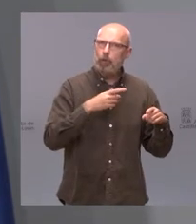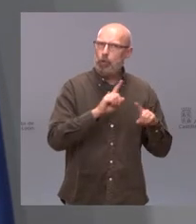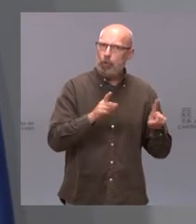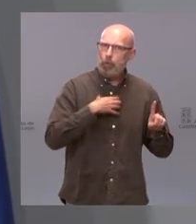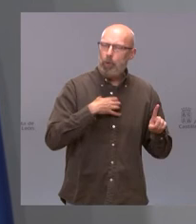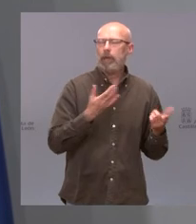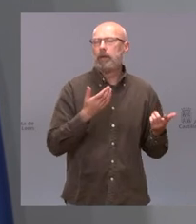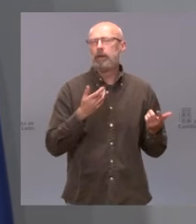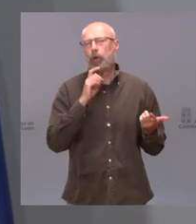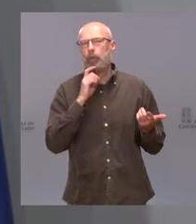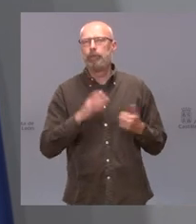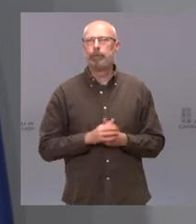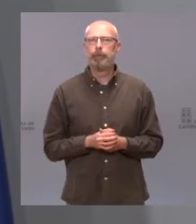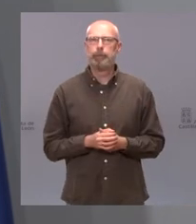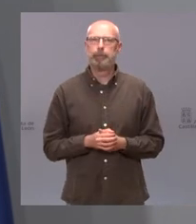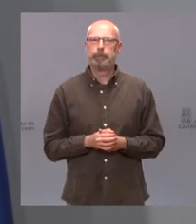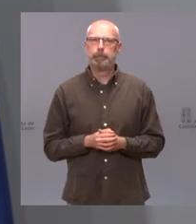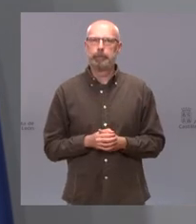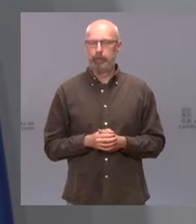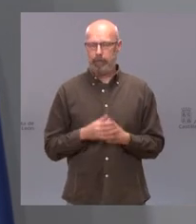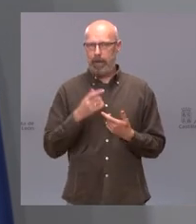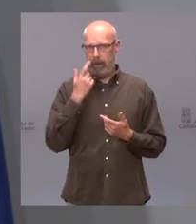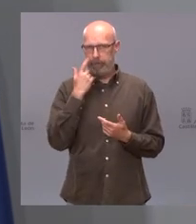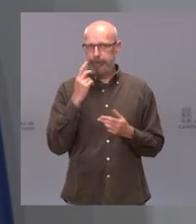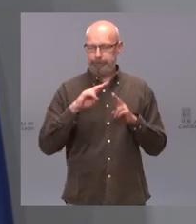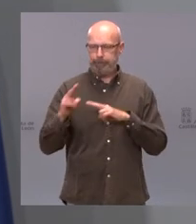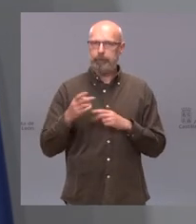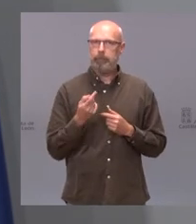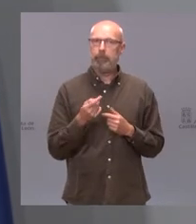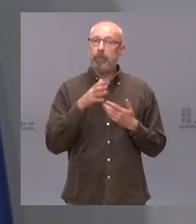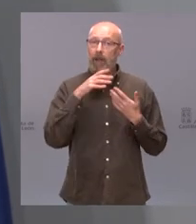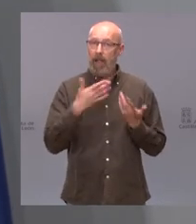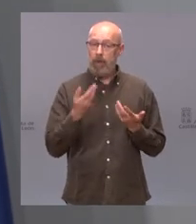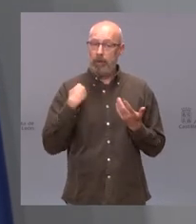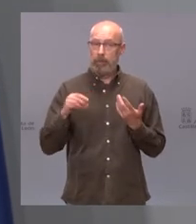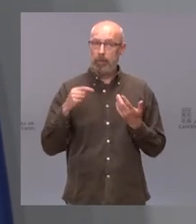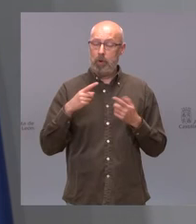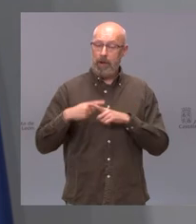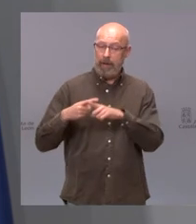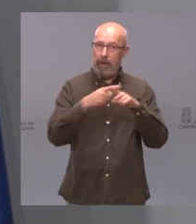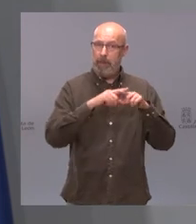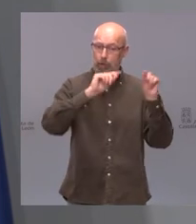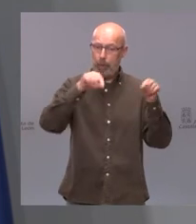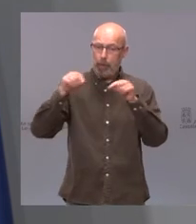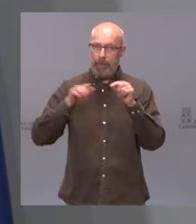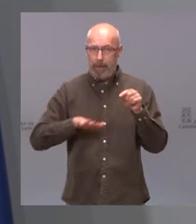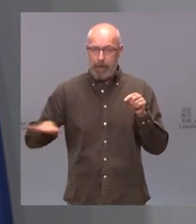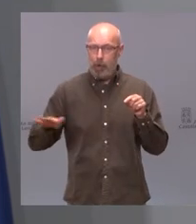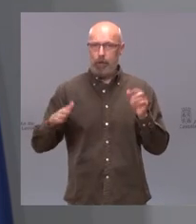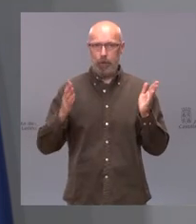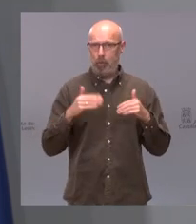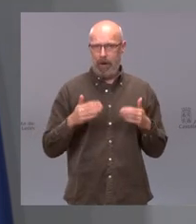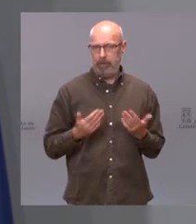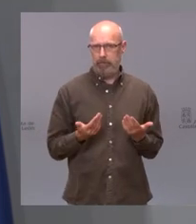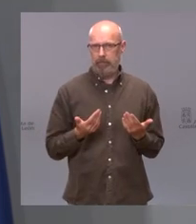Bueno, vamos a ver. No hay en este momento un reparto por provincias y, desde luego, no, tampoco